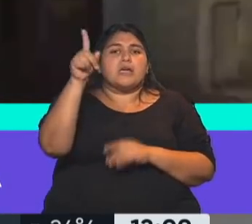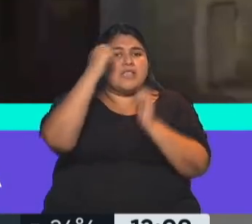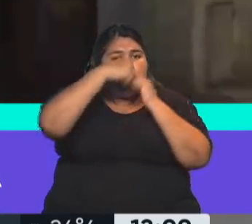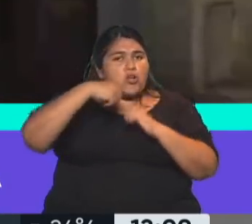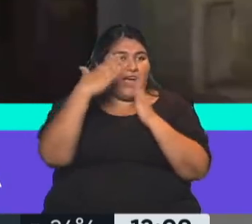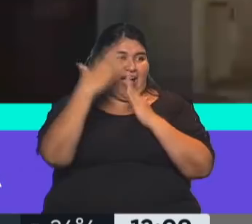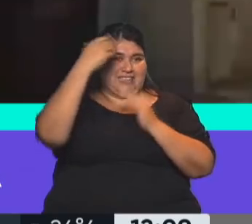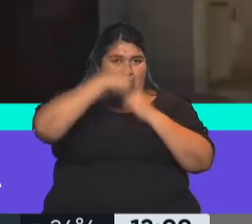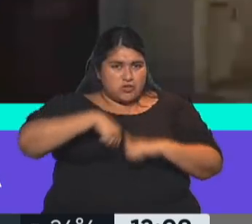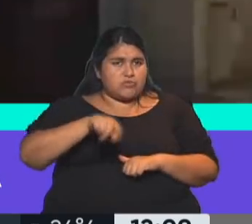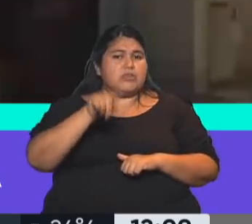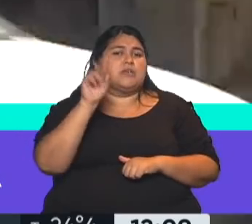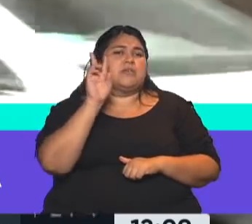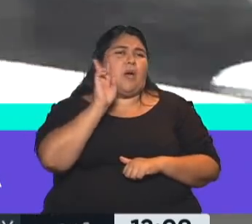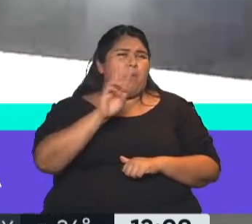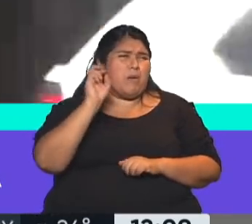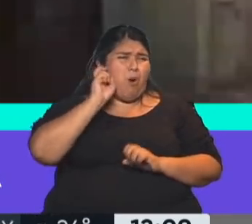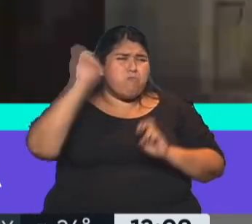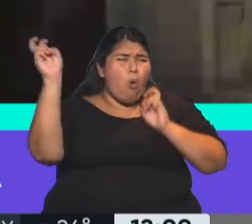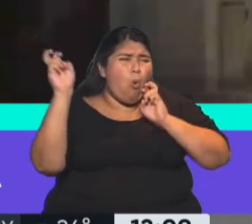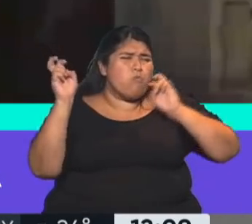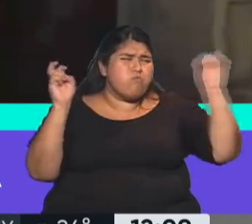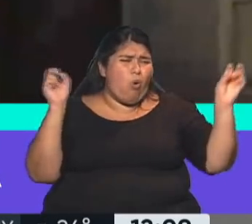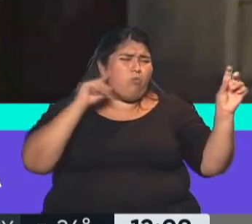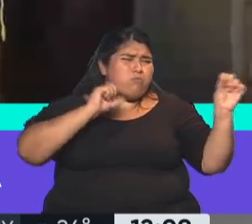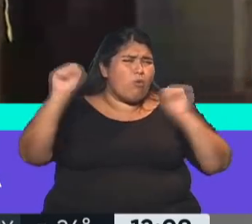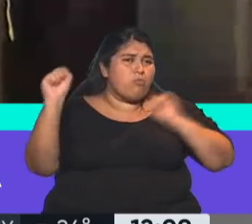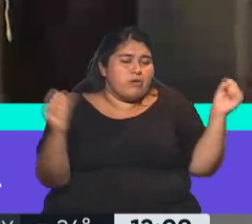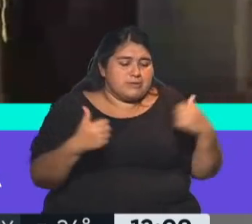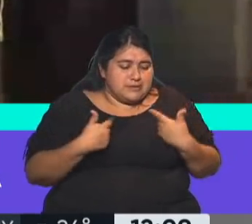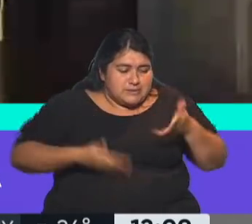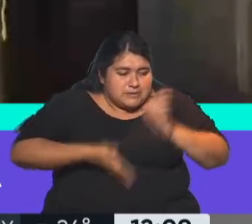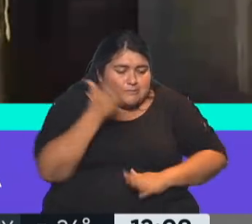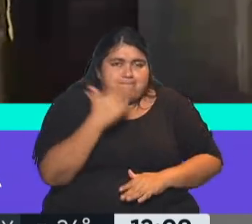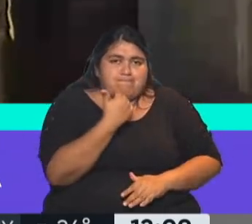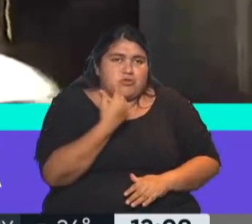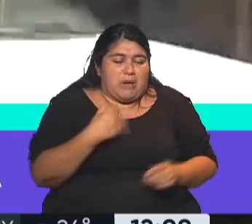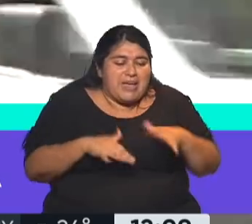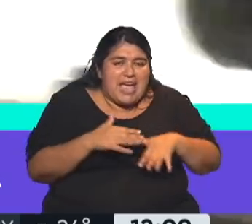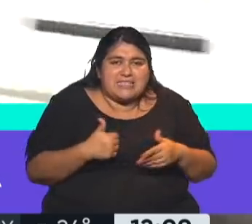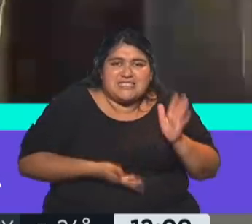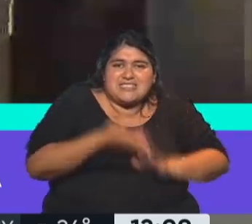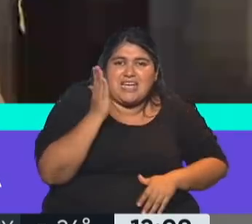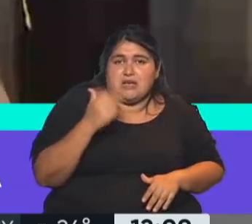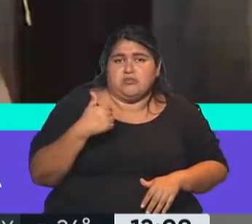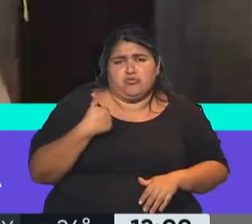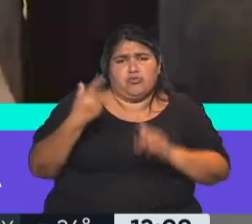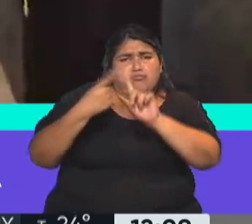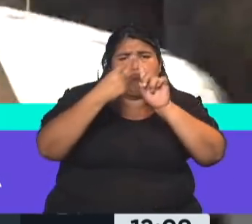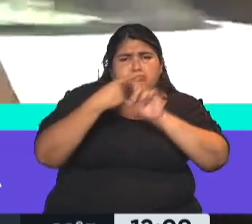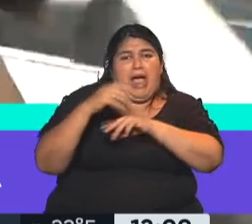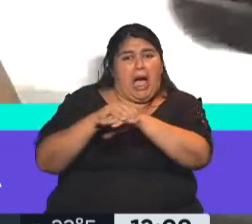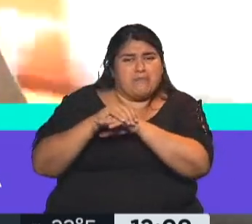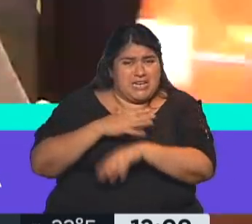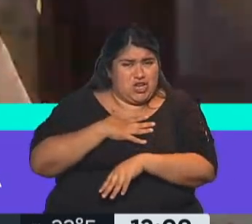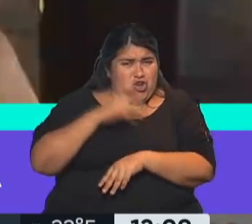en su casa, que está escuchando explosiones afuera y que realmente no sabe qué hacer. Nadie sabe qué hacer. Me comuniqué con muchos amigos míos de